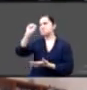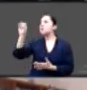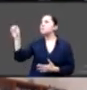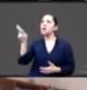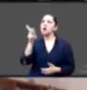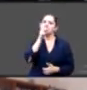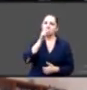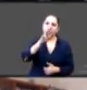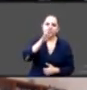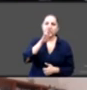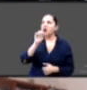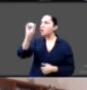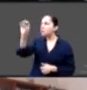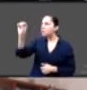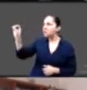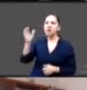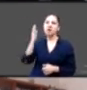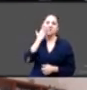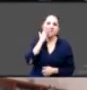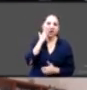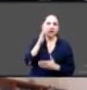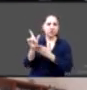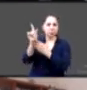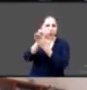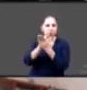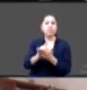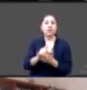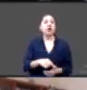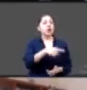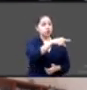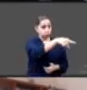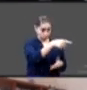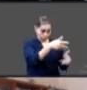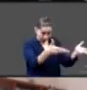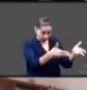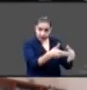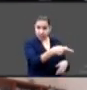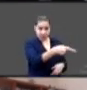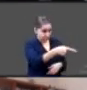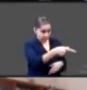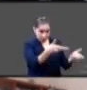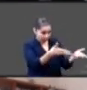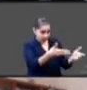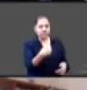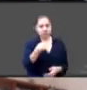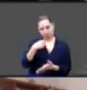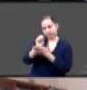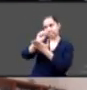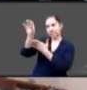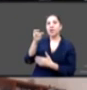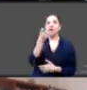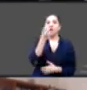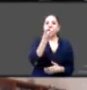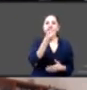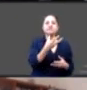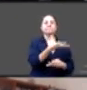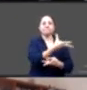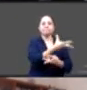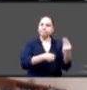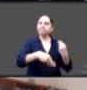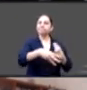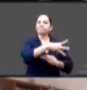sociales. Si no me haces esto, yo lo voy a compartir. Y así es como inicia el proceso de sextorsión. Pasemos a la siguiente, por